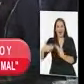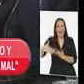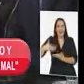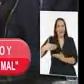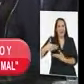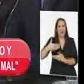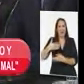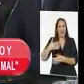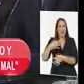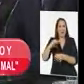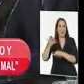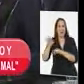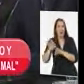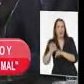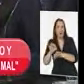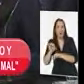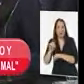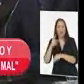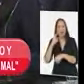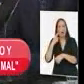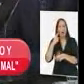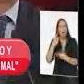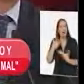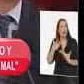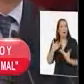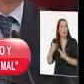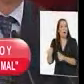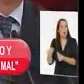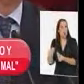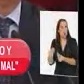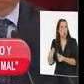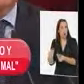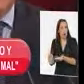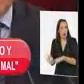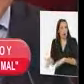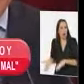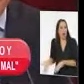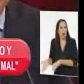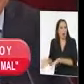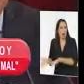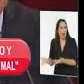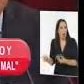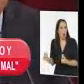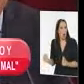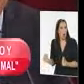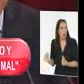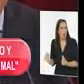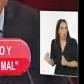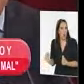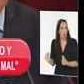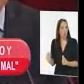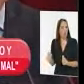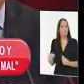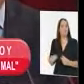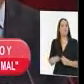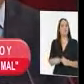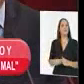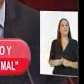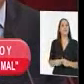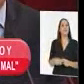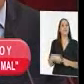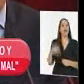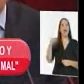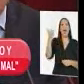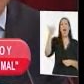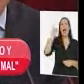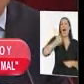votó, decidió que Margarita estaba en la oposición. Yo trato de ejercer la oposición de la mejor manera que puedo. Igual lo he